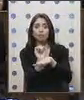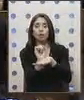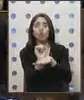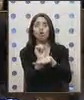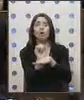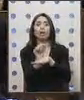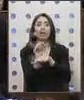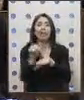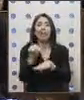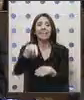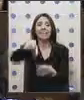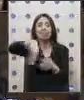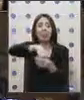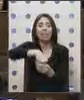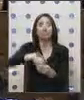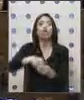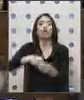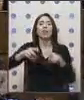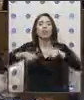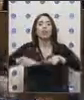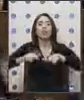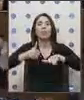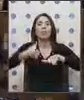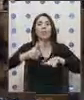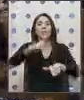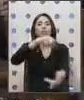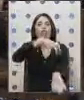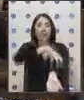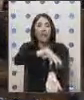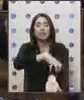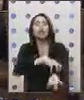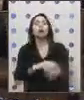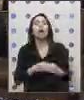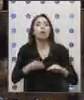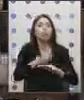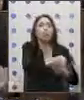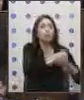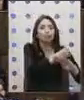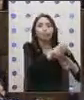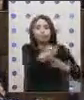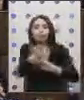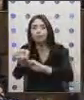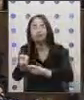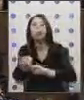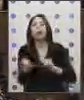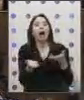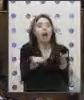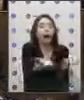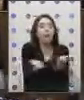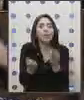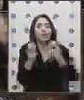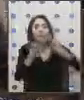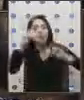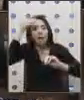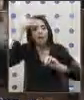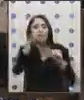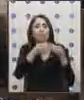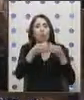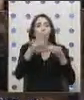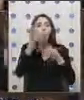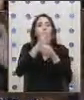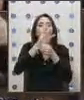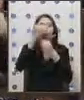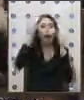dirección regional y poder desplazarse a través de la región y poder atender y capacitar a los grupos de adultos mayores en